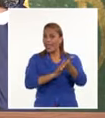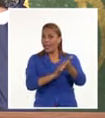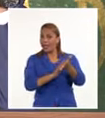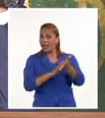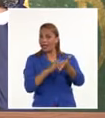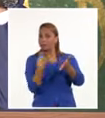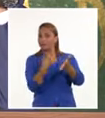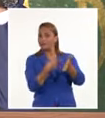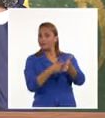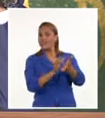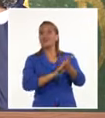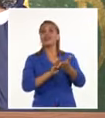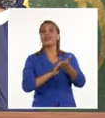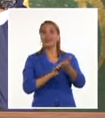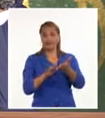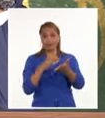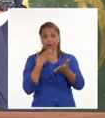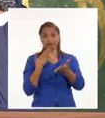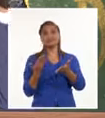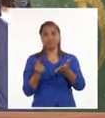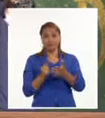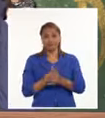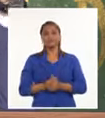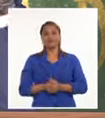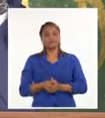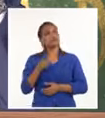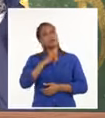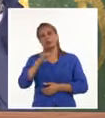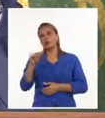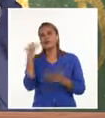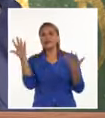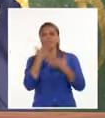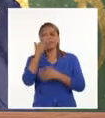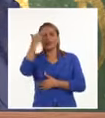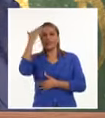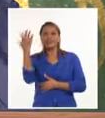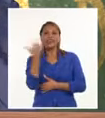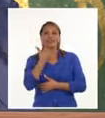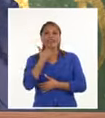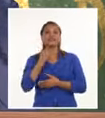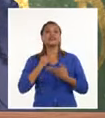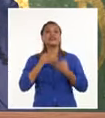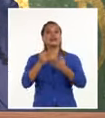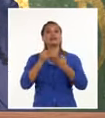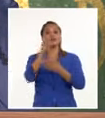gratuitas. ¿Sí? Eso también gracias al apoyo de los médicos de